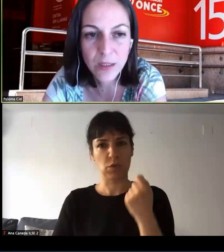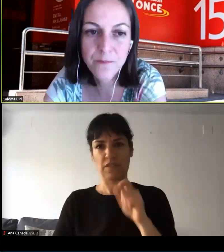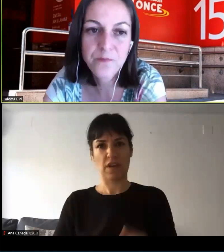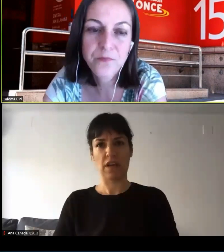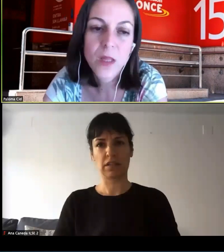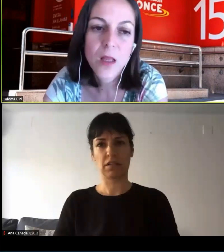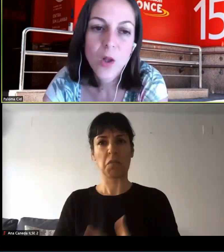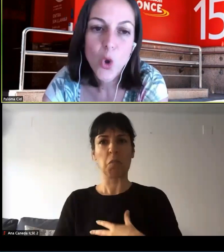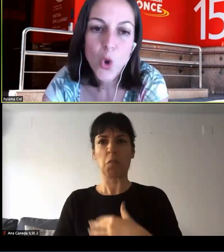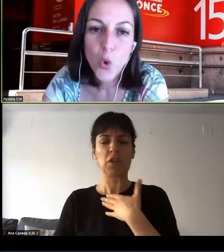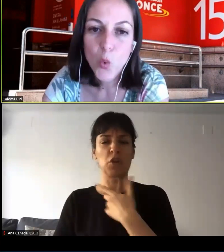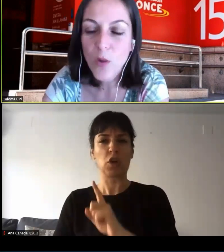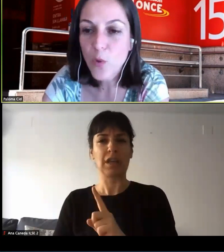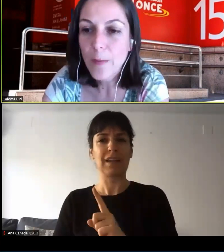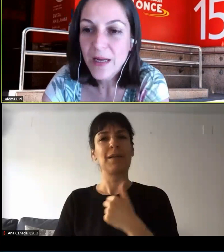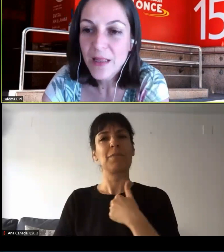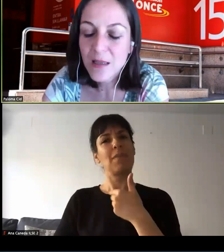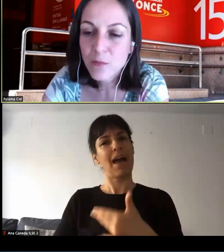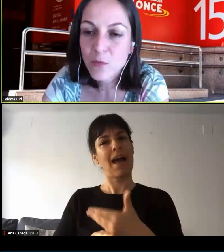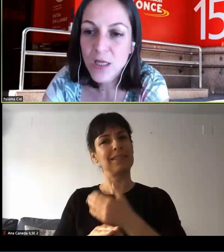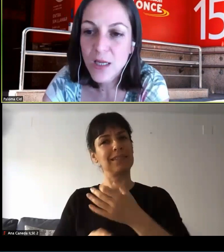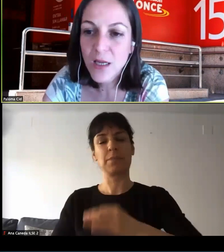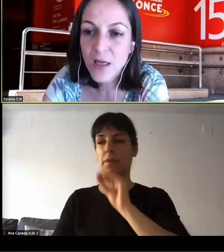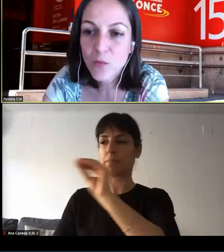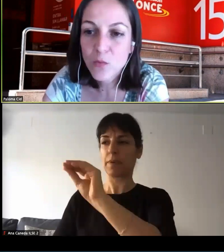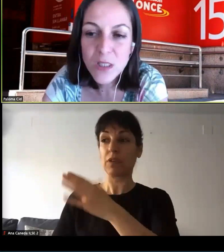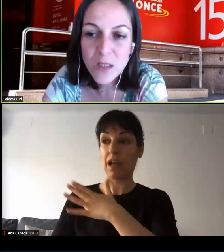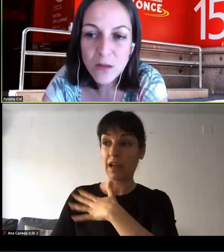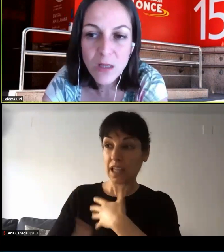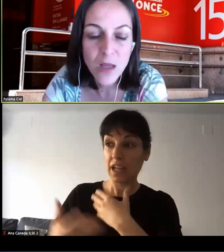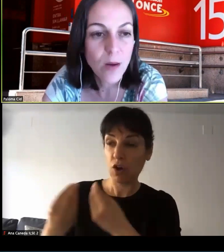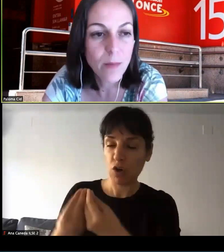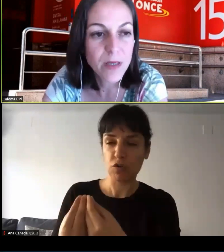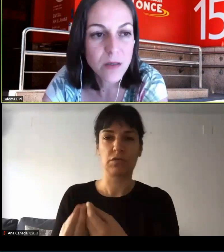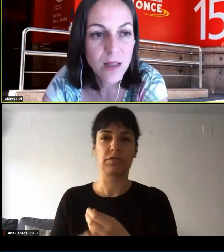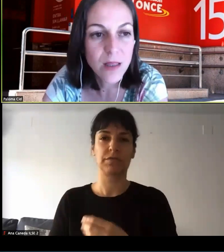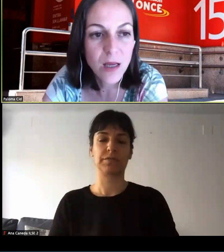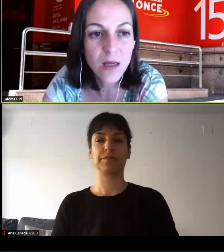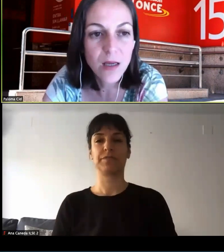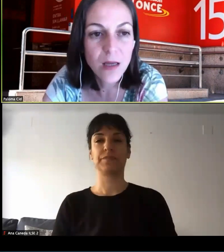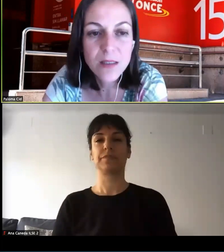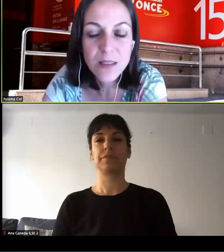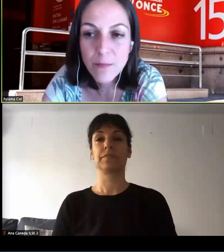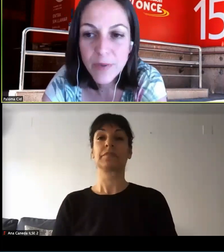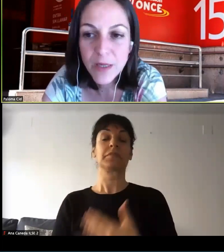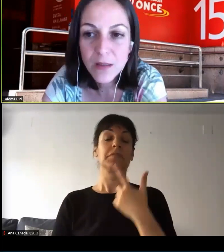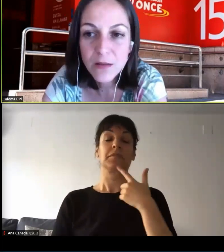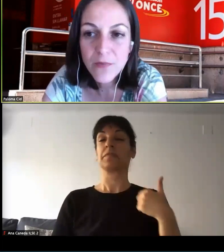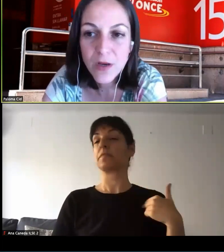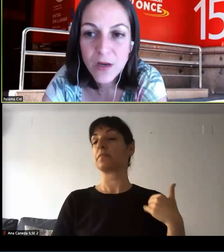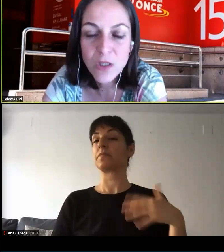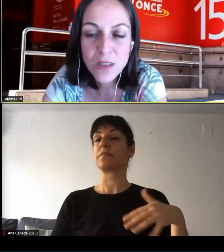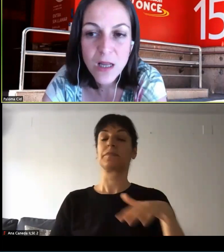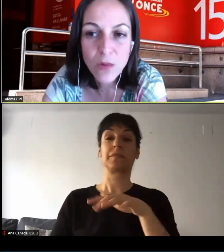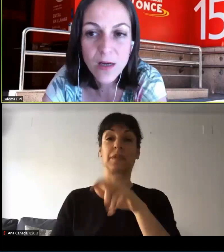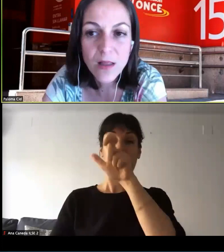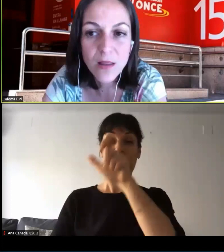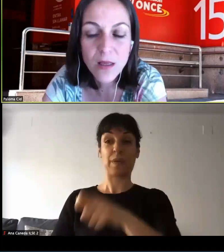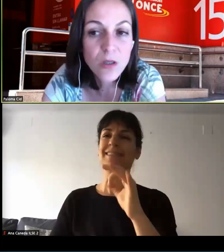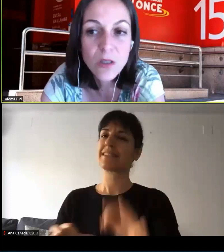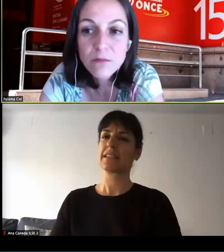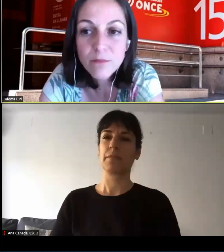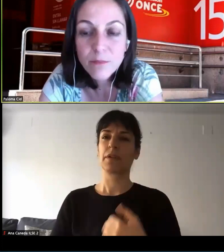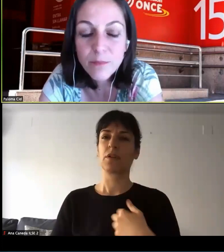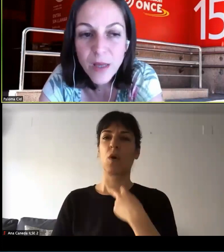preguntar. Cuando aparecemos en un sitio y hay una persona ciega, siempre tendremos que saludar y